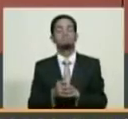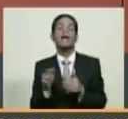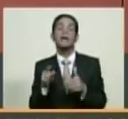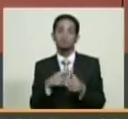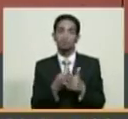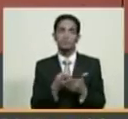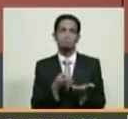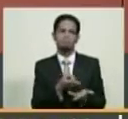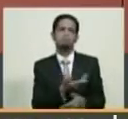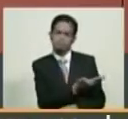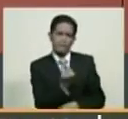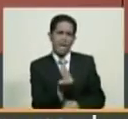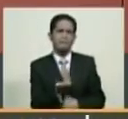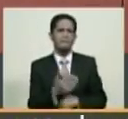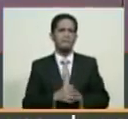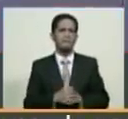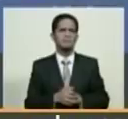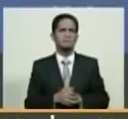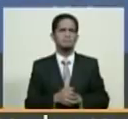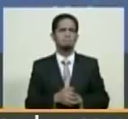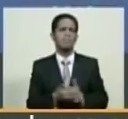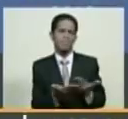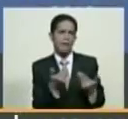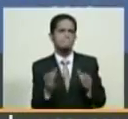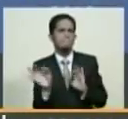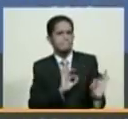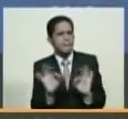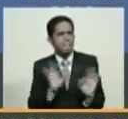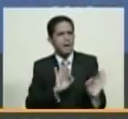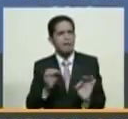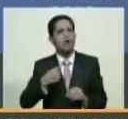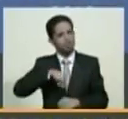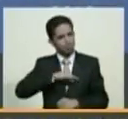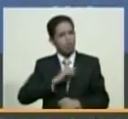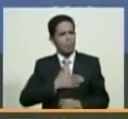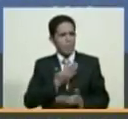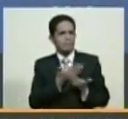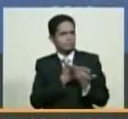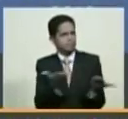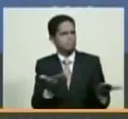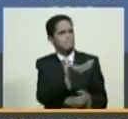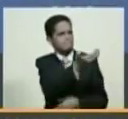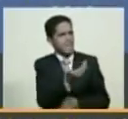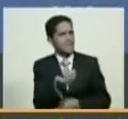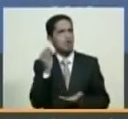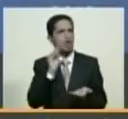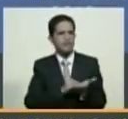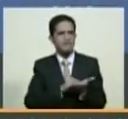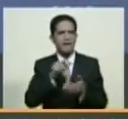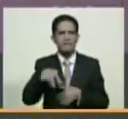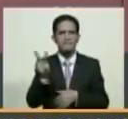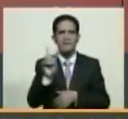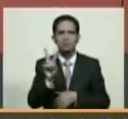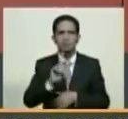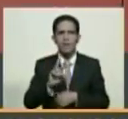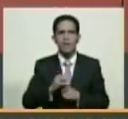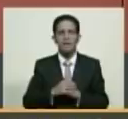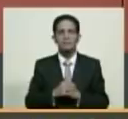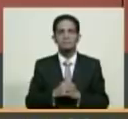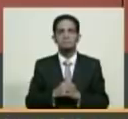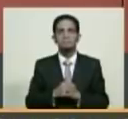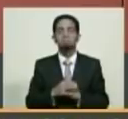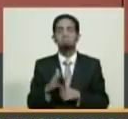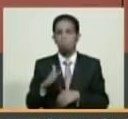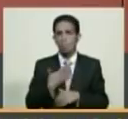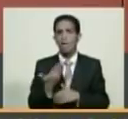vénganse. O hagan los preparativos para que puedan volver e incorporarse a este programa de recuperación,